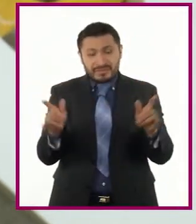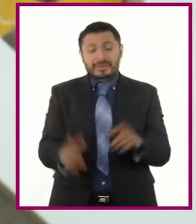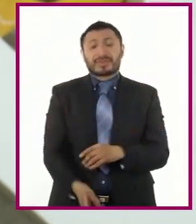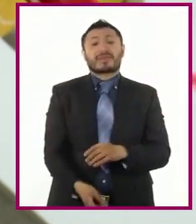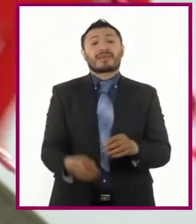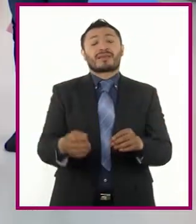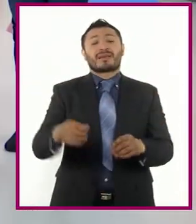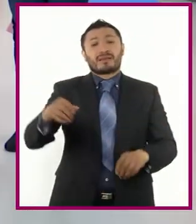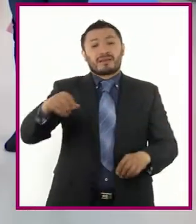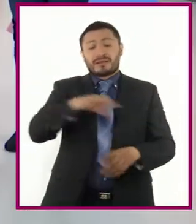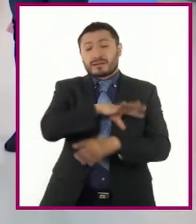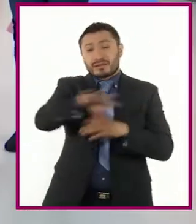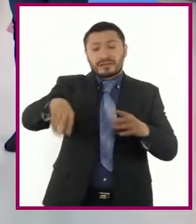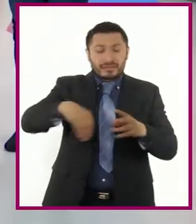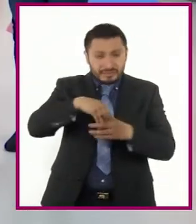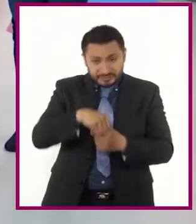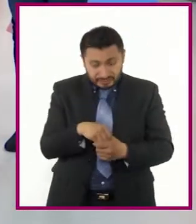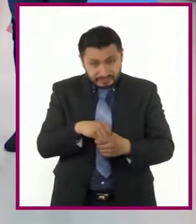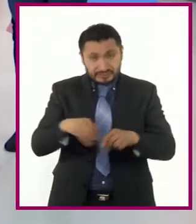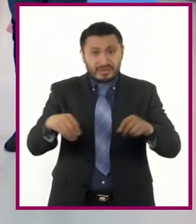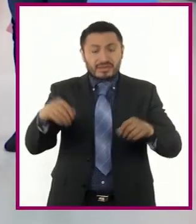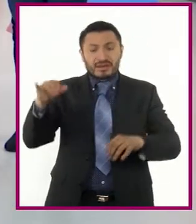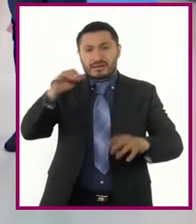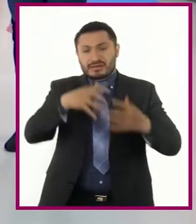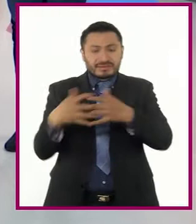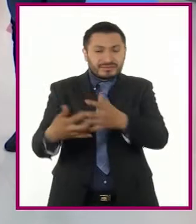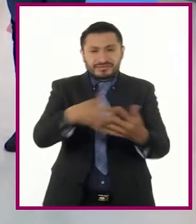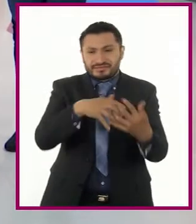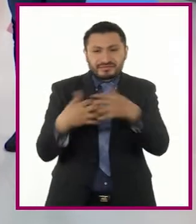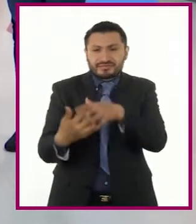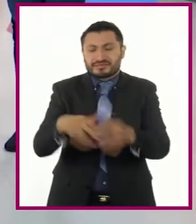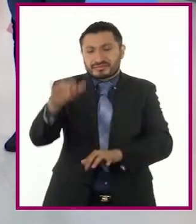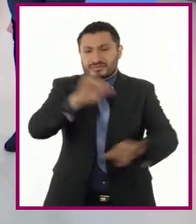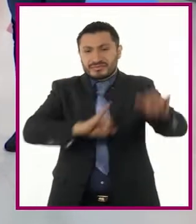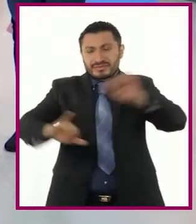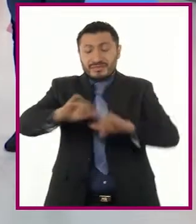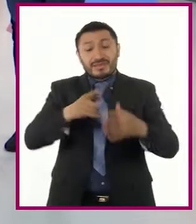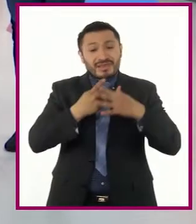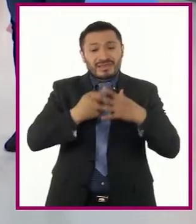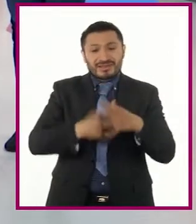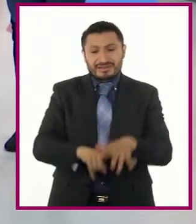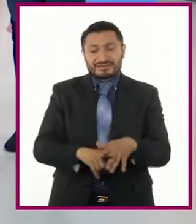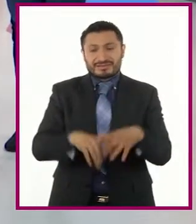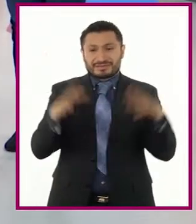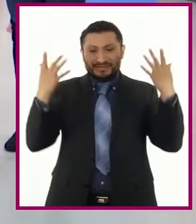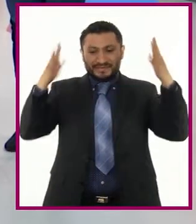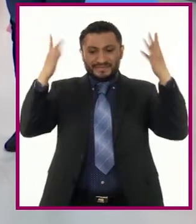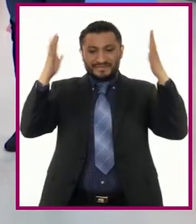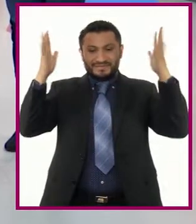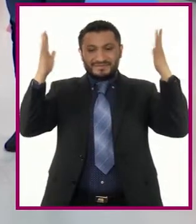serie Enredados con la Química. ¡Comenzamos!